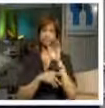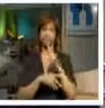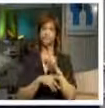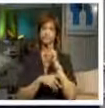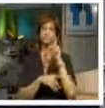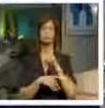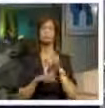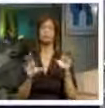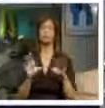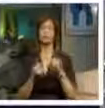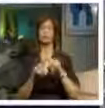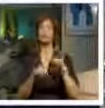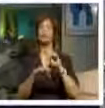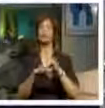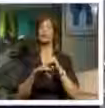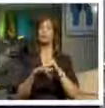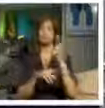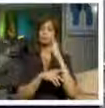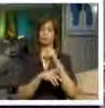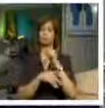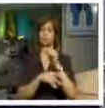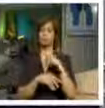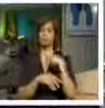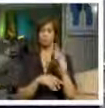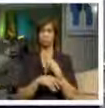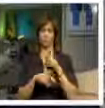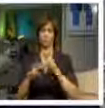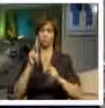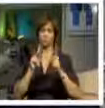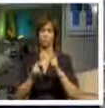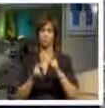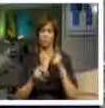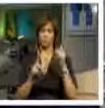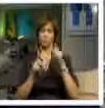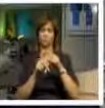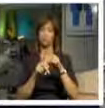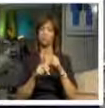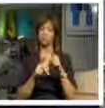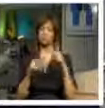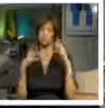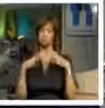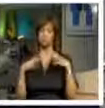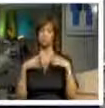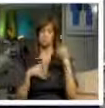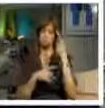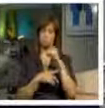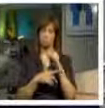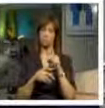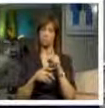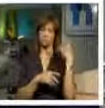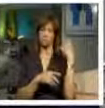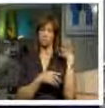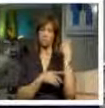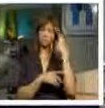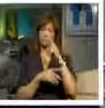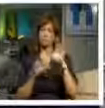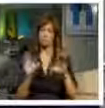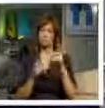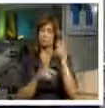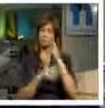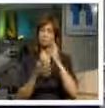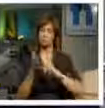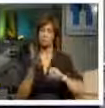eso queremos hacer el llamado de advertencia para que toda nuestra audiencia se cuide hasta en los vestidores y para que las autoridades comiencen a hacer